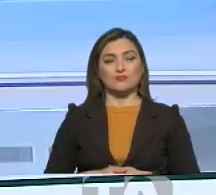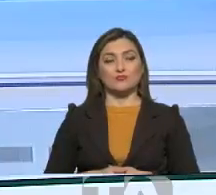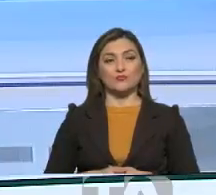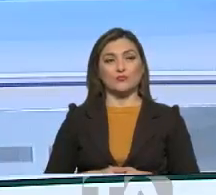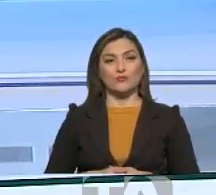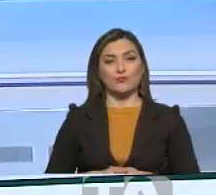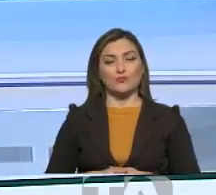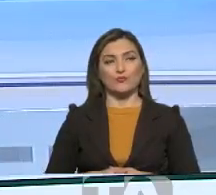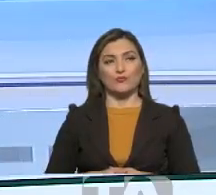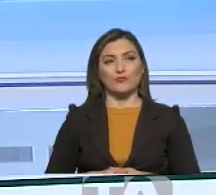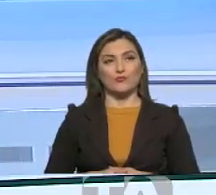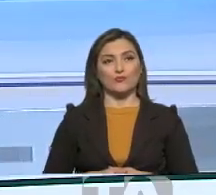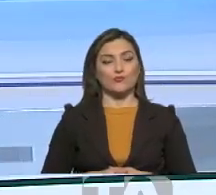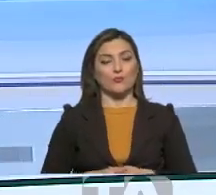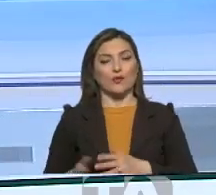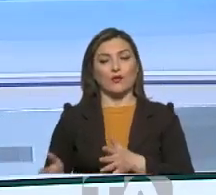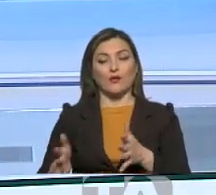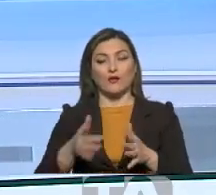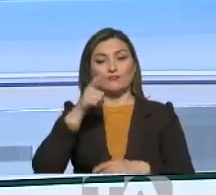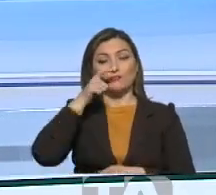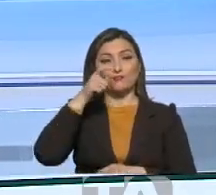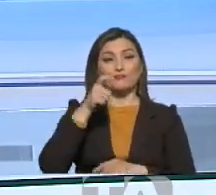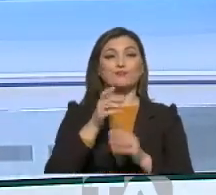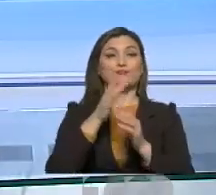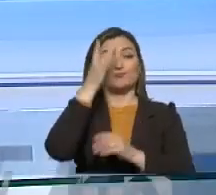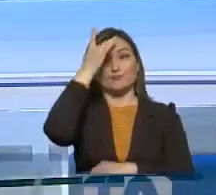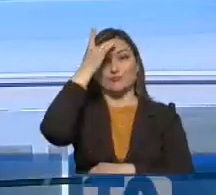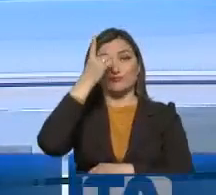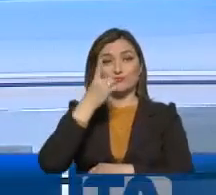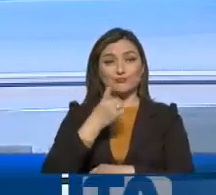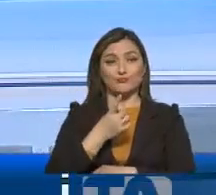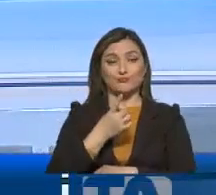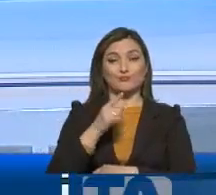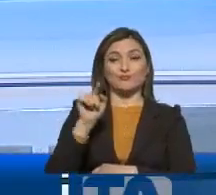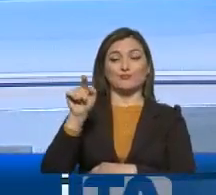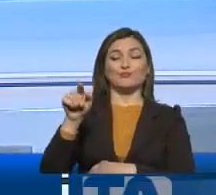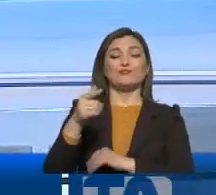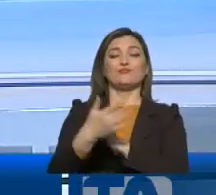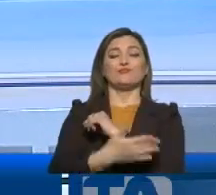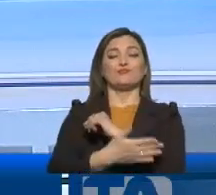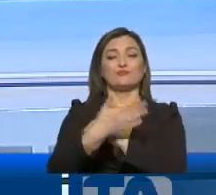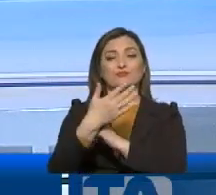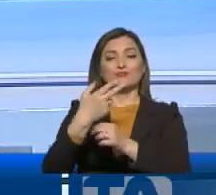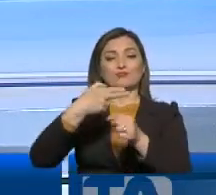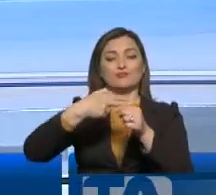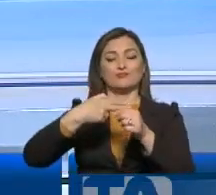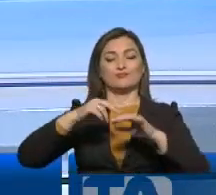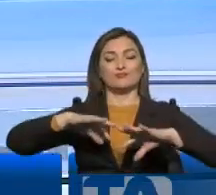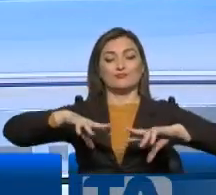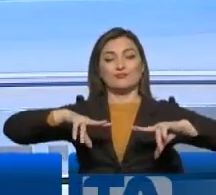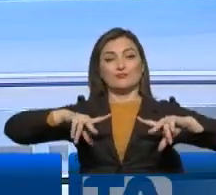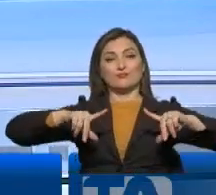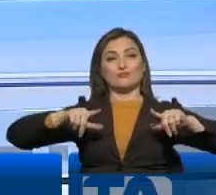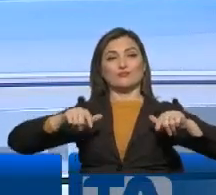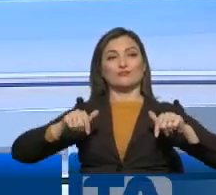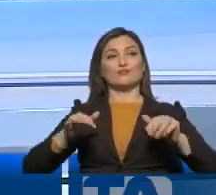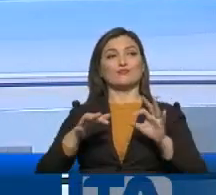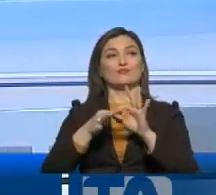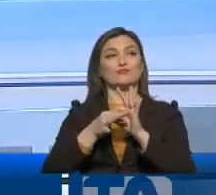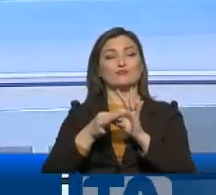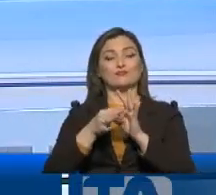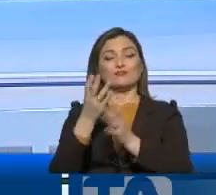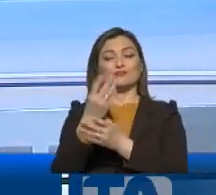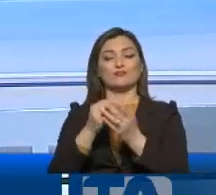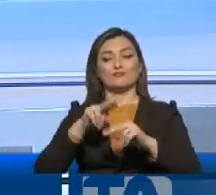la fiscalía general del estado apelar a la sentencia que a su criterio favorece a los involucrados en la trama de corrupción vinculada con la